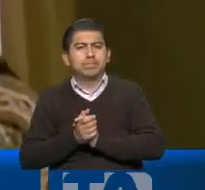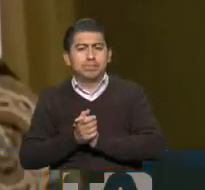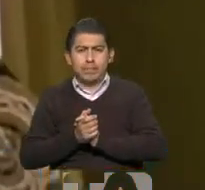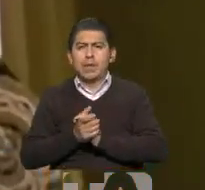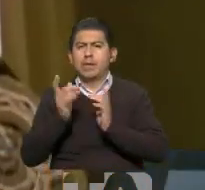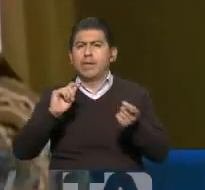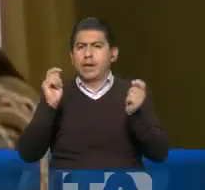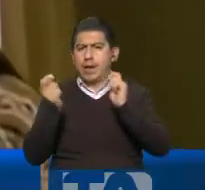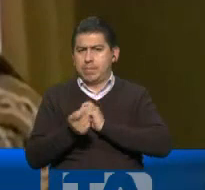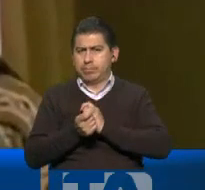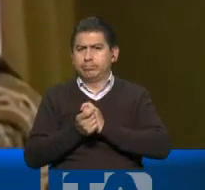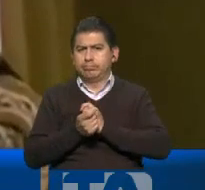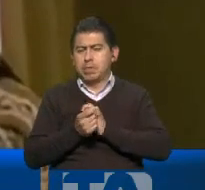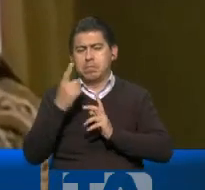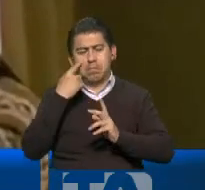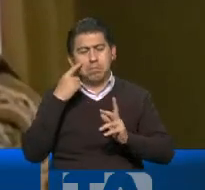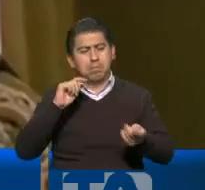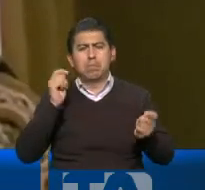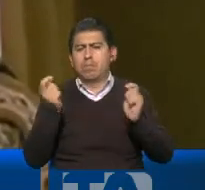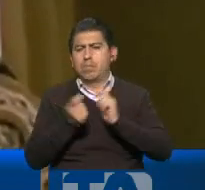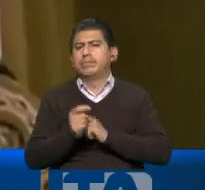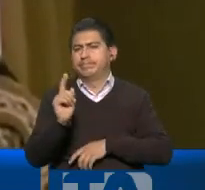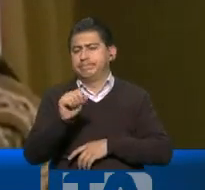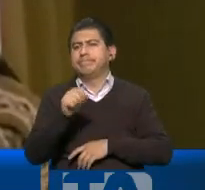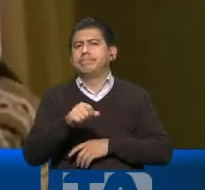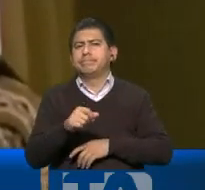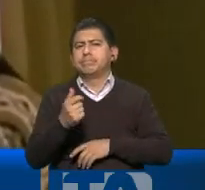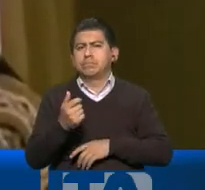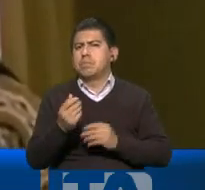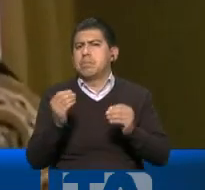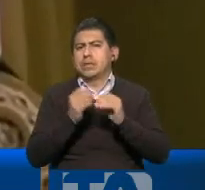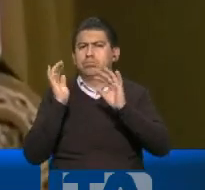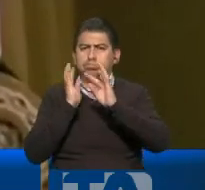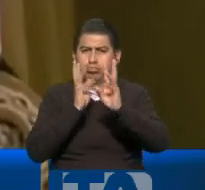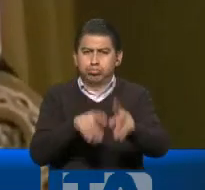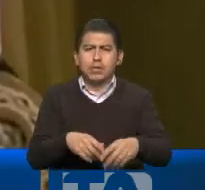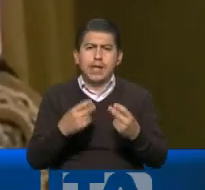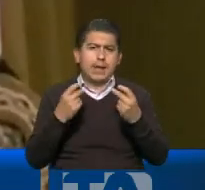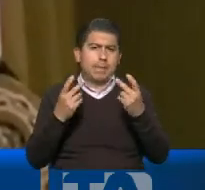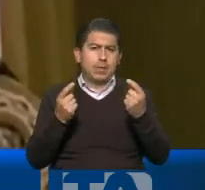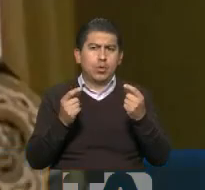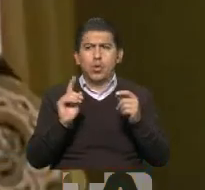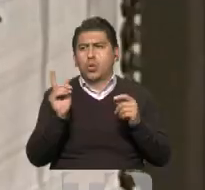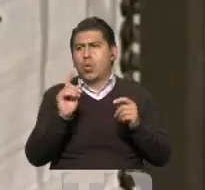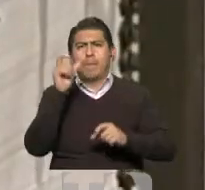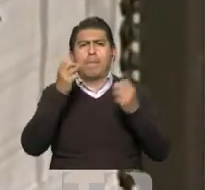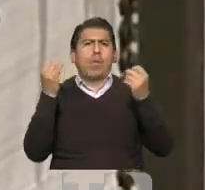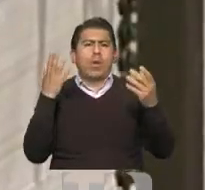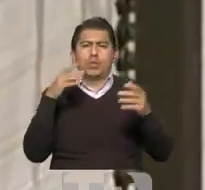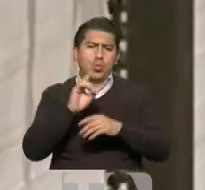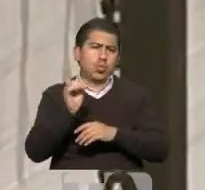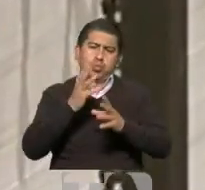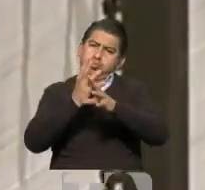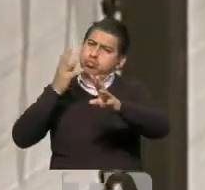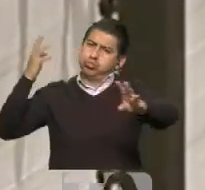el mecanismo de ingreso a los recintos electorales, se permitirá mayor fluidez, no habrá un número restringido. La